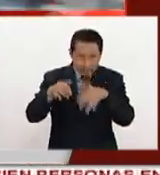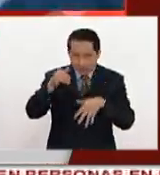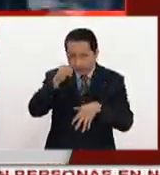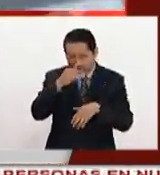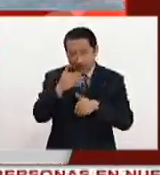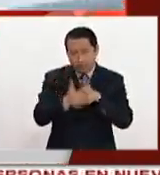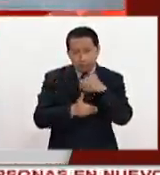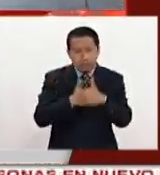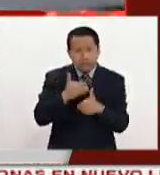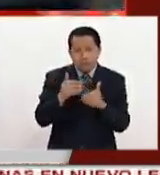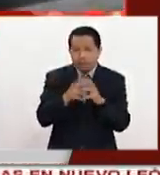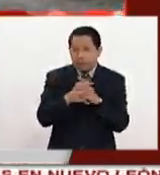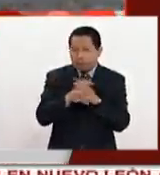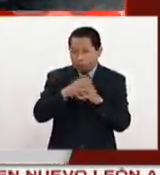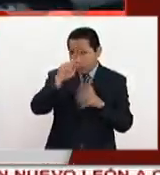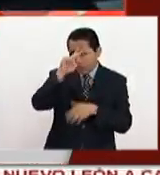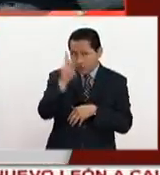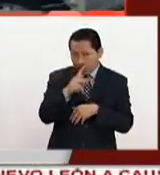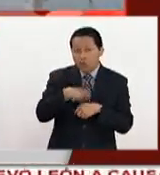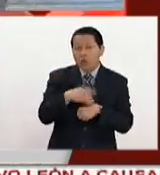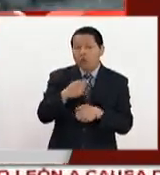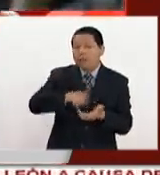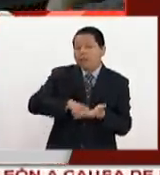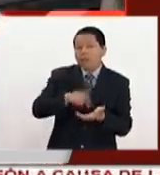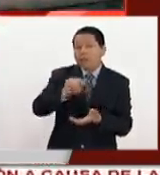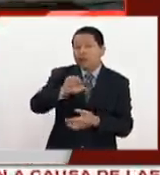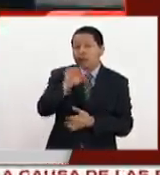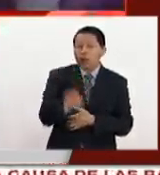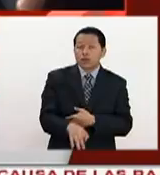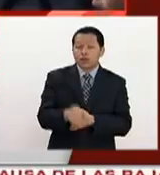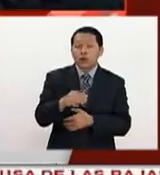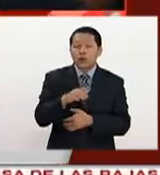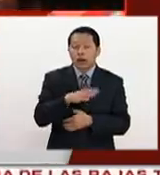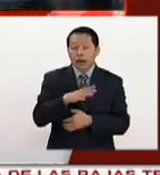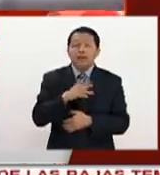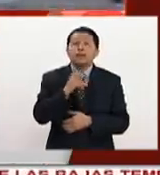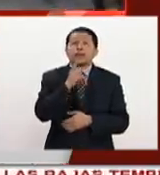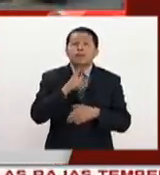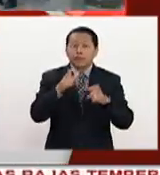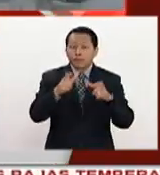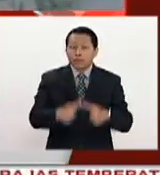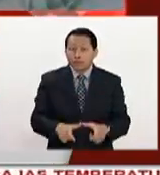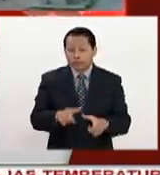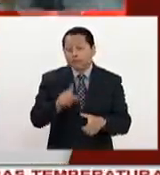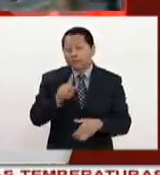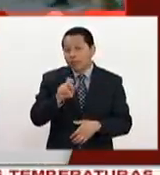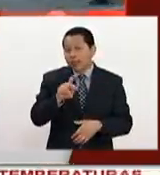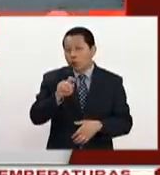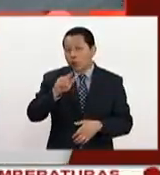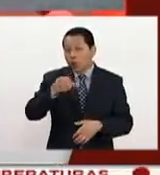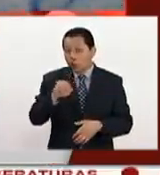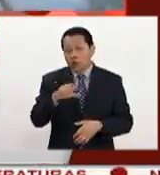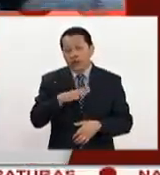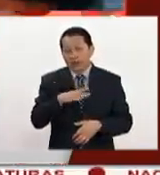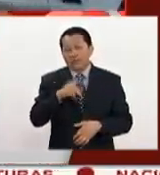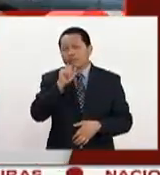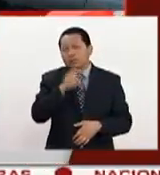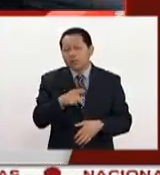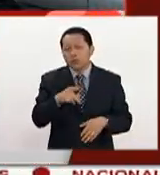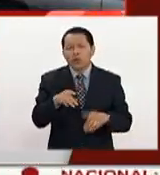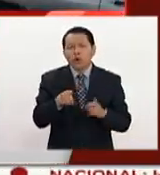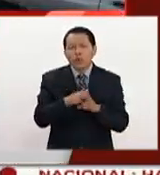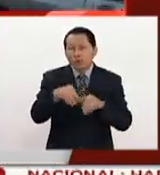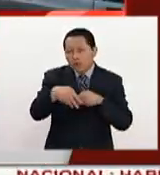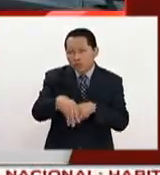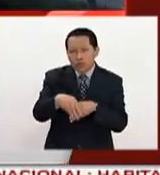importante país, que hay que recordar que el 70% de su economía depende del petróleo, y que básicamente las protestas están motivadas,